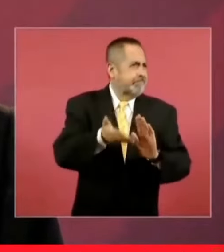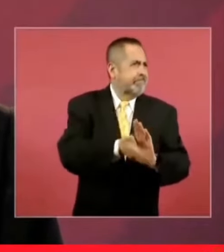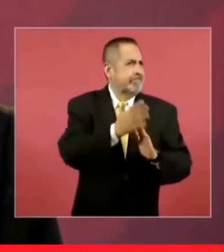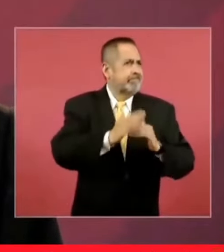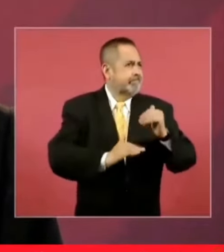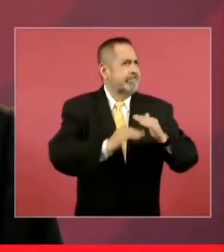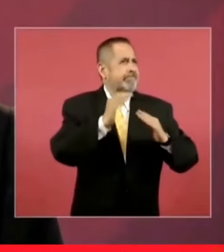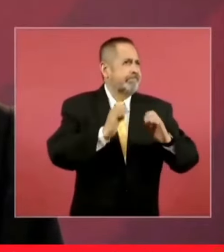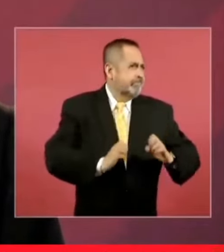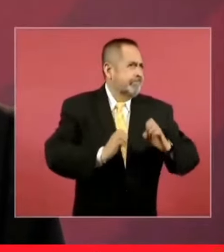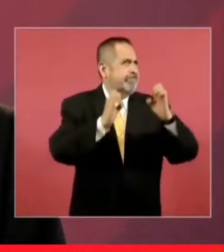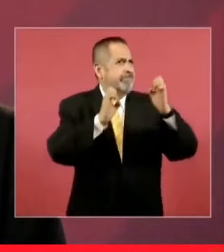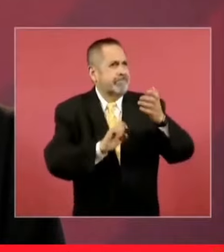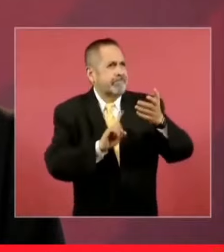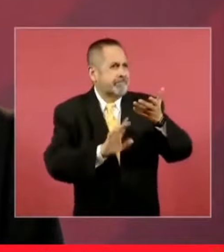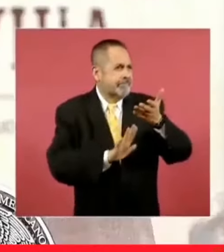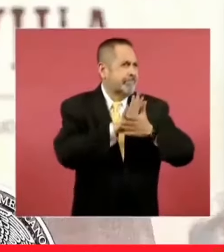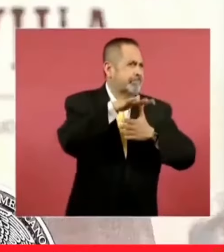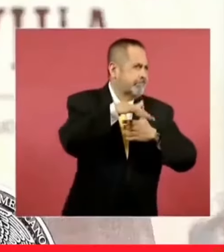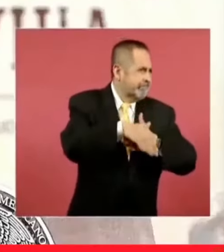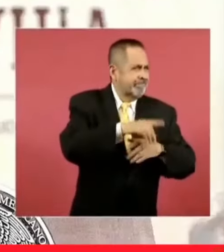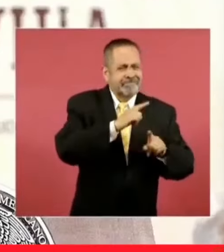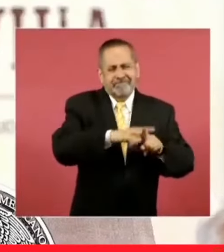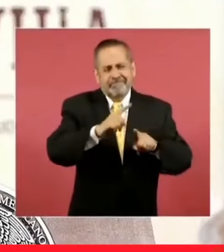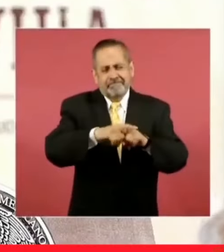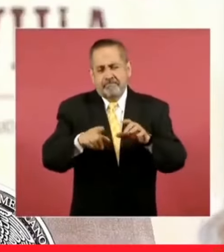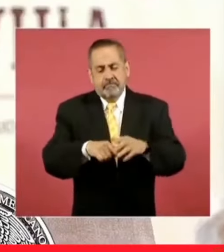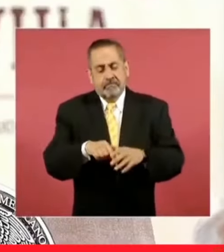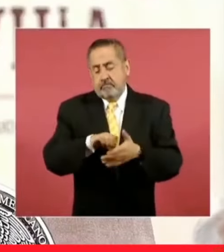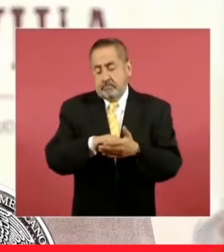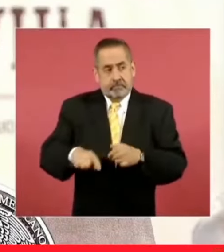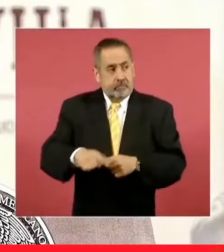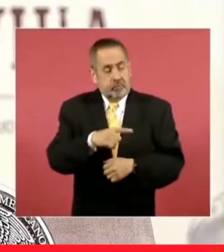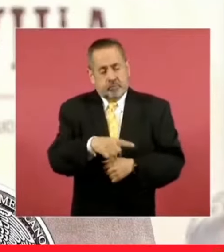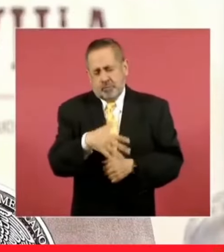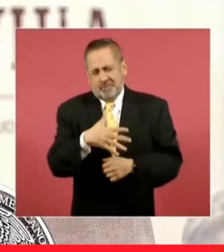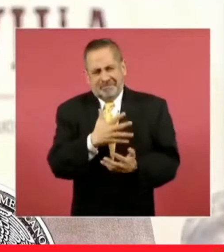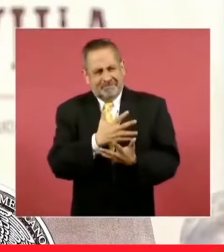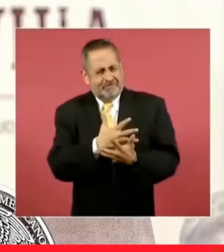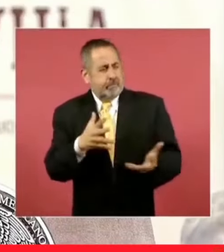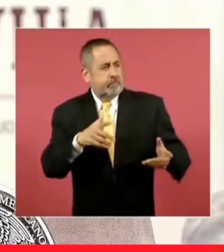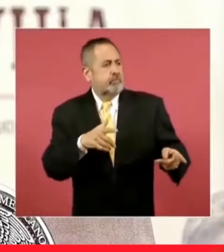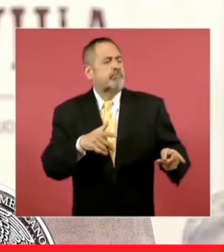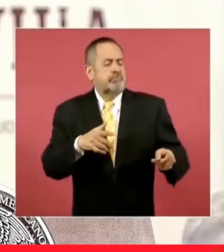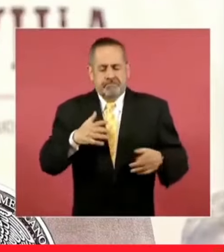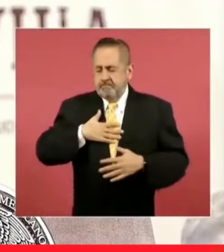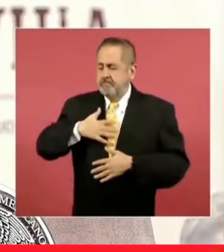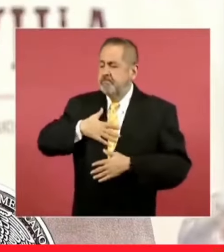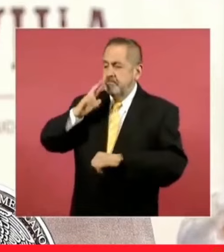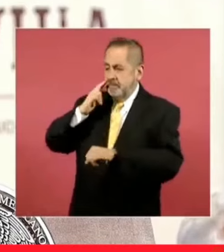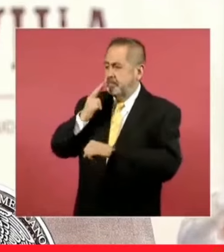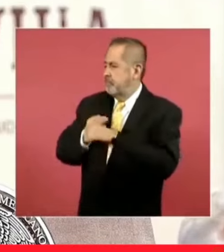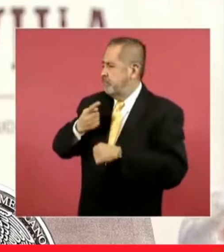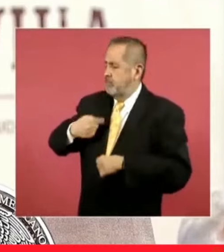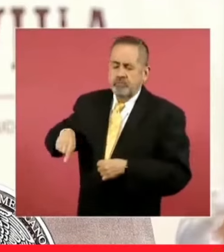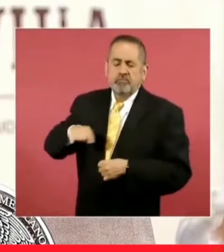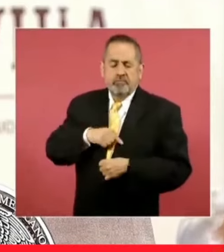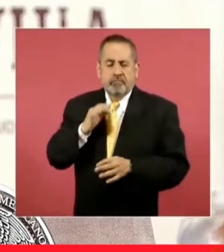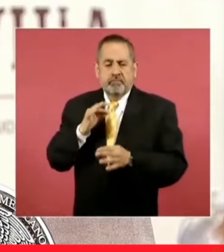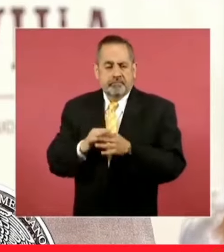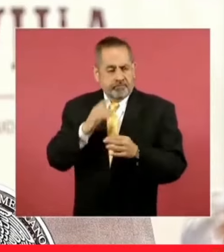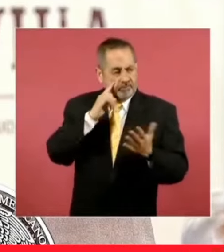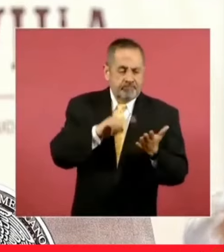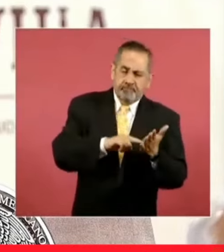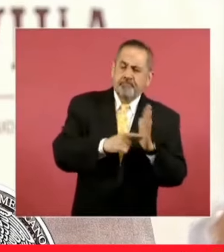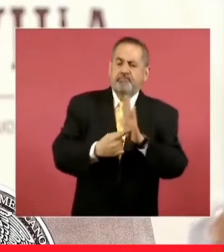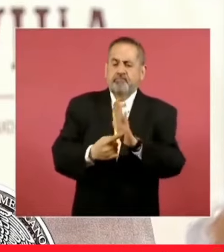infraestructura, como la magna obra que se está construyendo aquí, que nos ha permitido señalar y demostrar